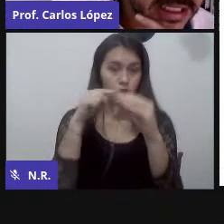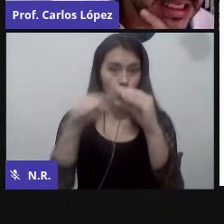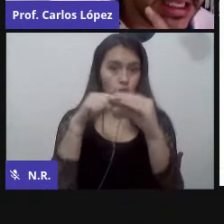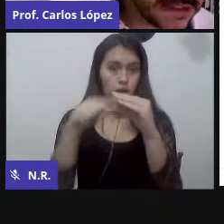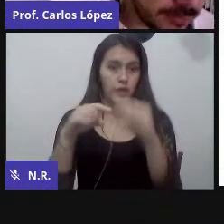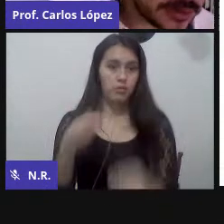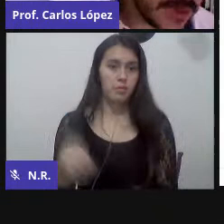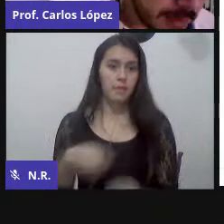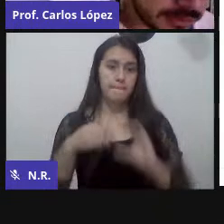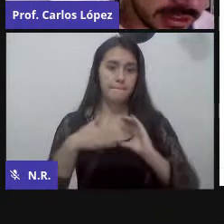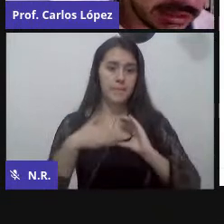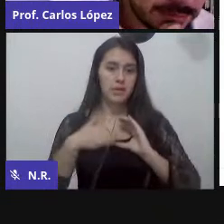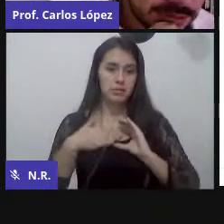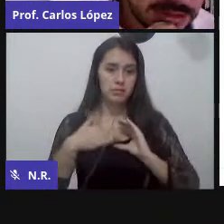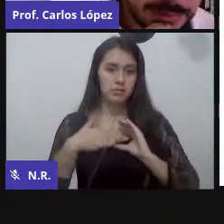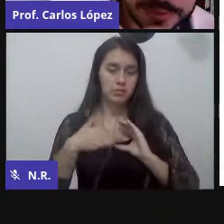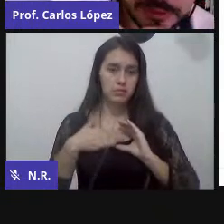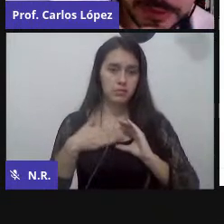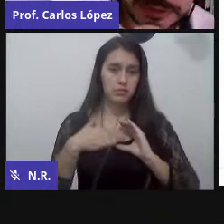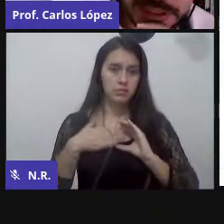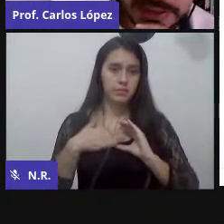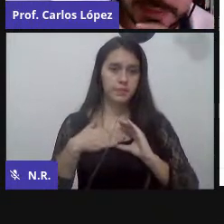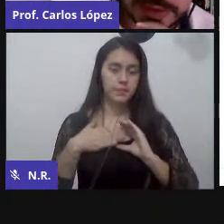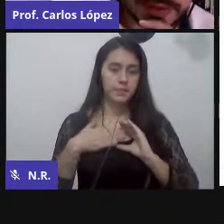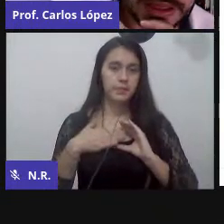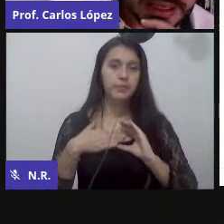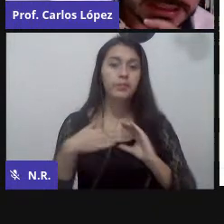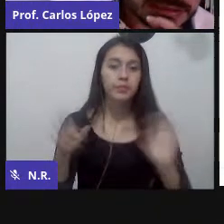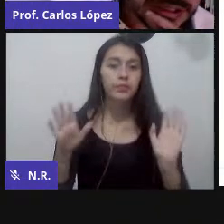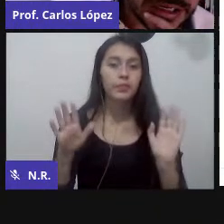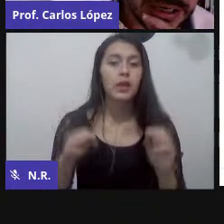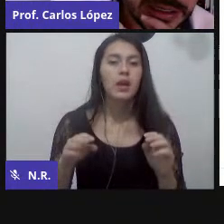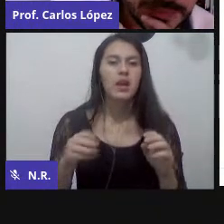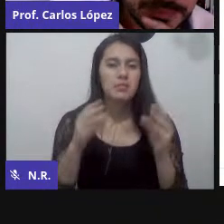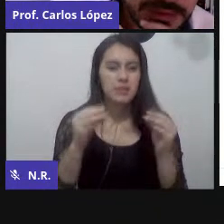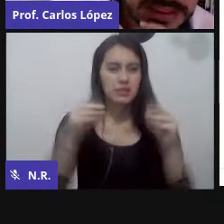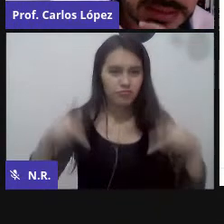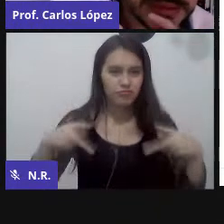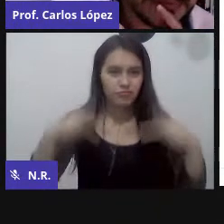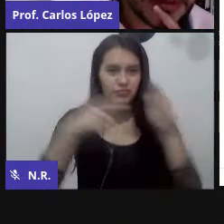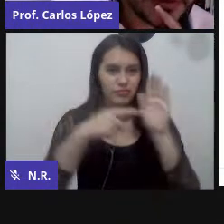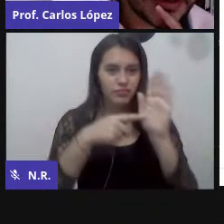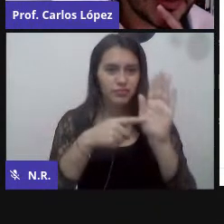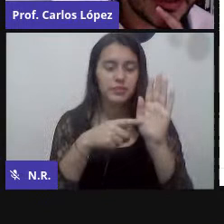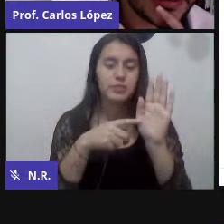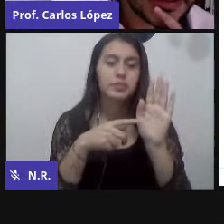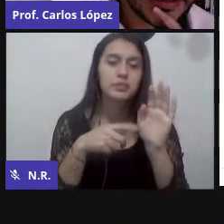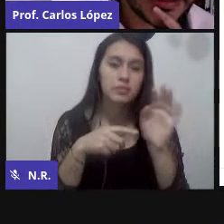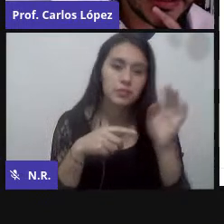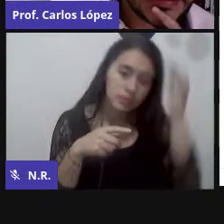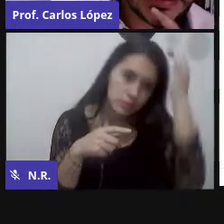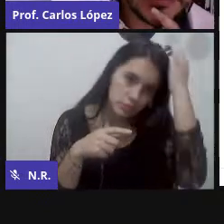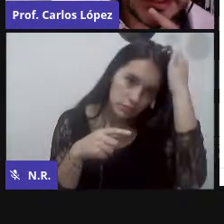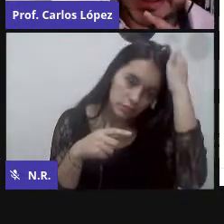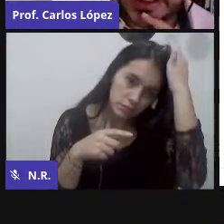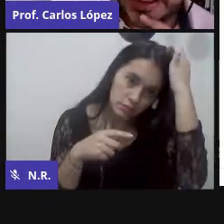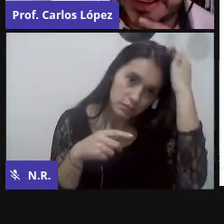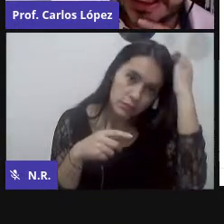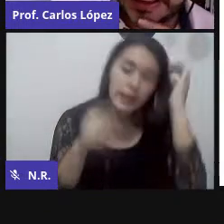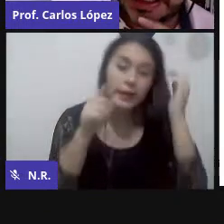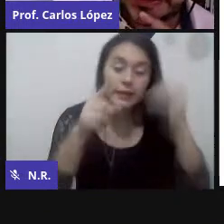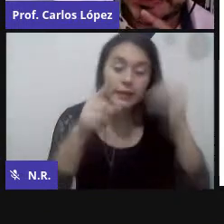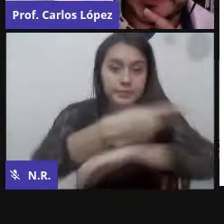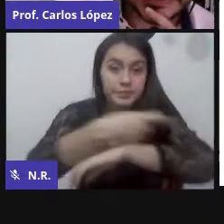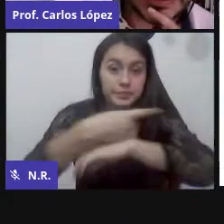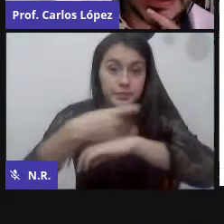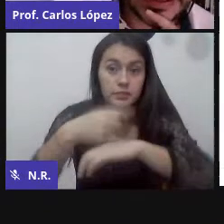del CIDET, sino el personal. Vamos a hacer la transmisión desde mi correo personal, ¿de acuerdo? Este es mi canal, este es mi correo de Gmail.